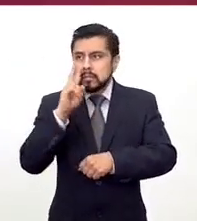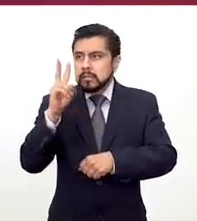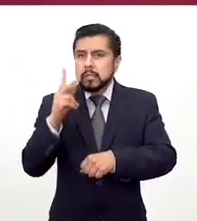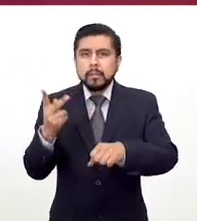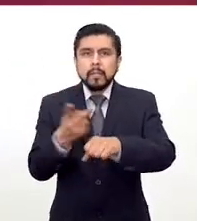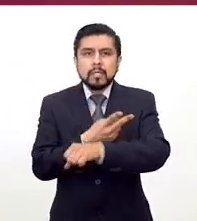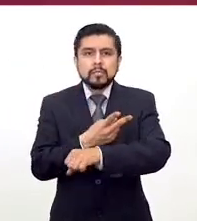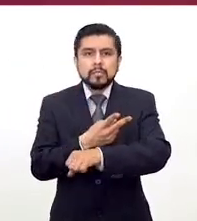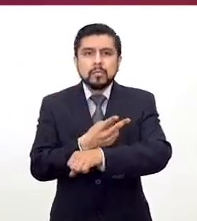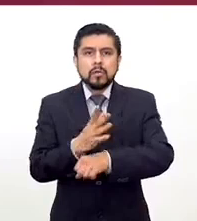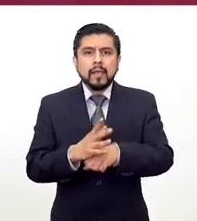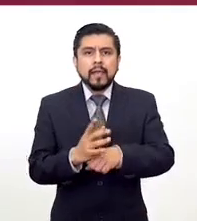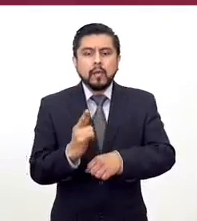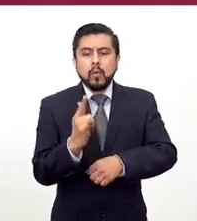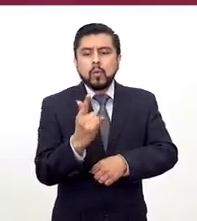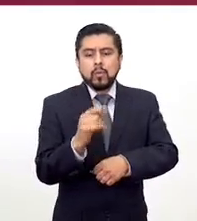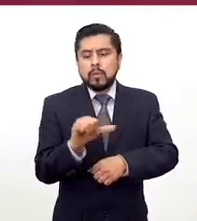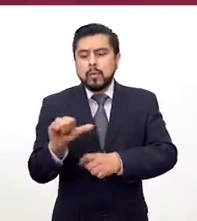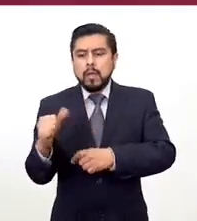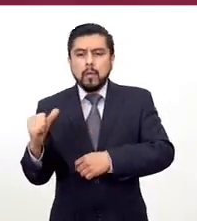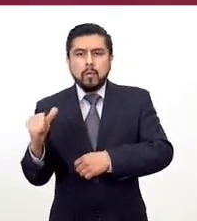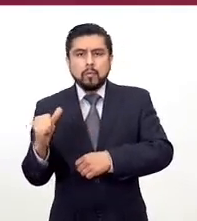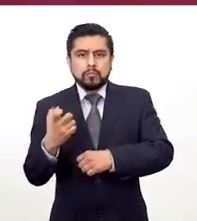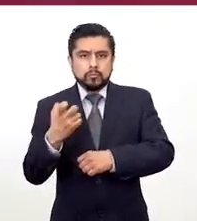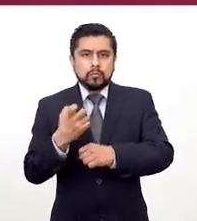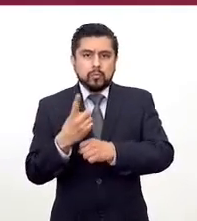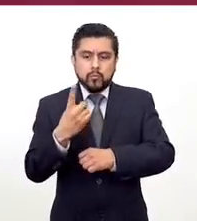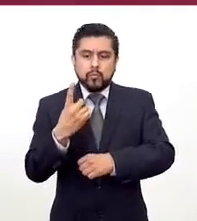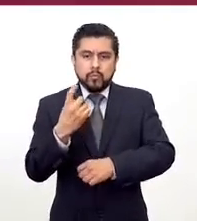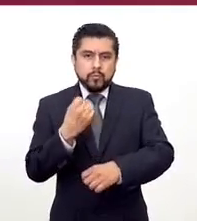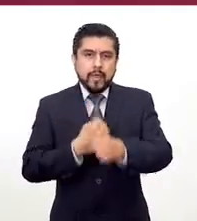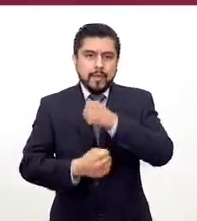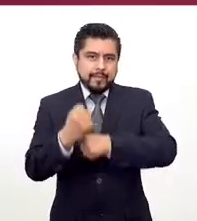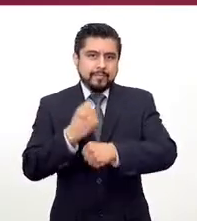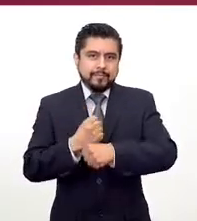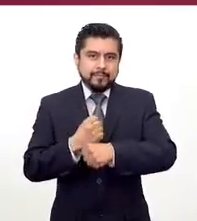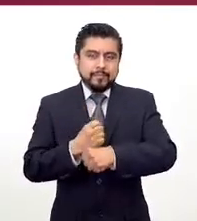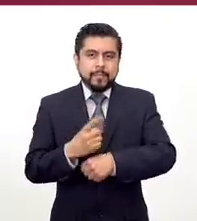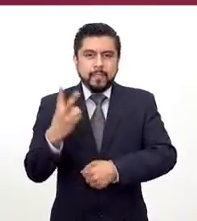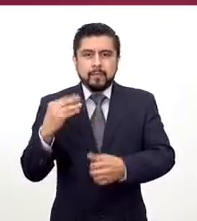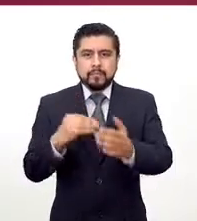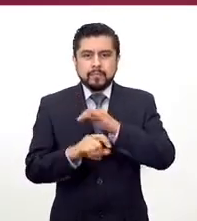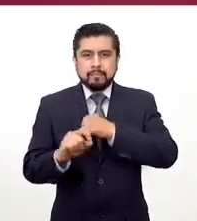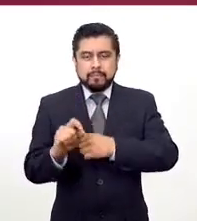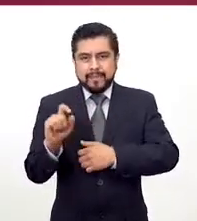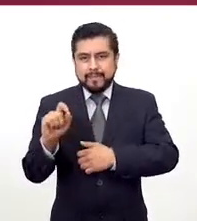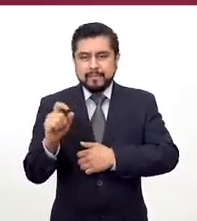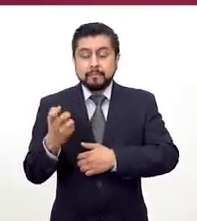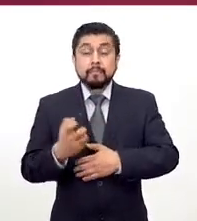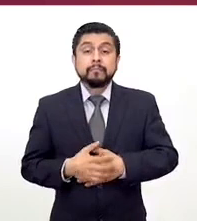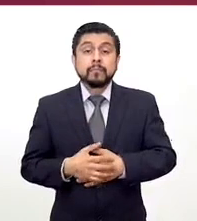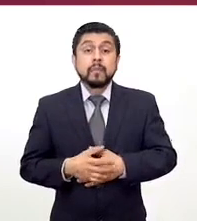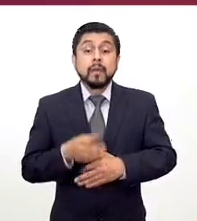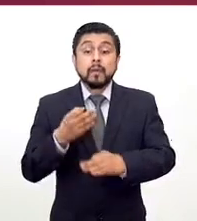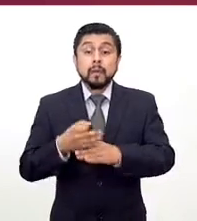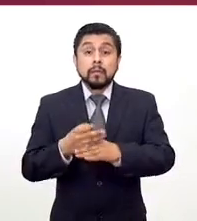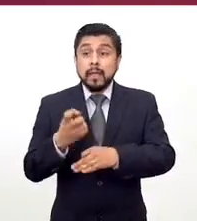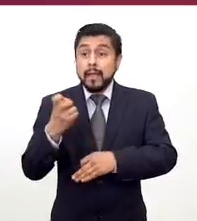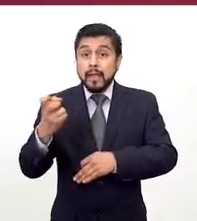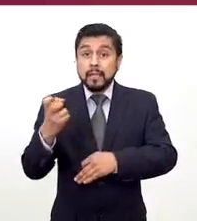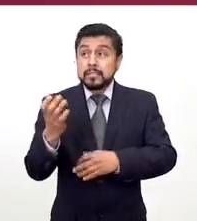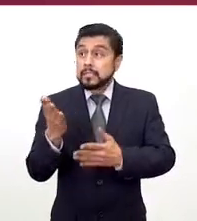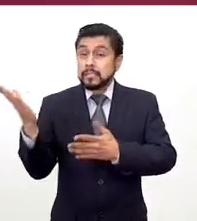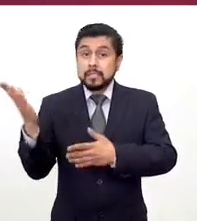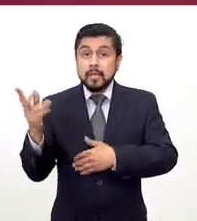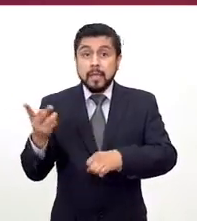ocurrió entre julio y agosto del año pasado también. Y esto es lo que está ocurriendo